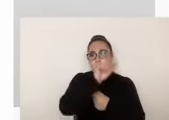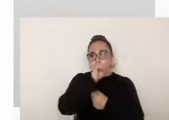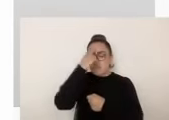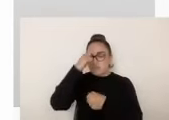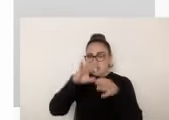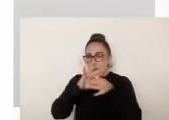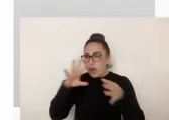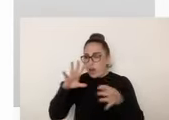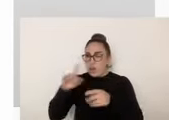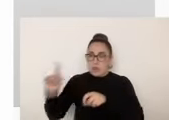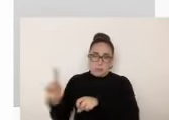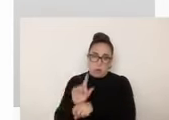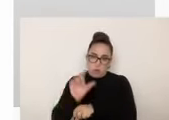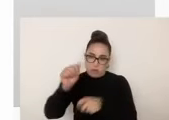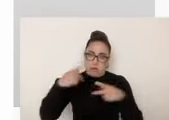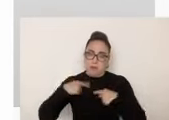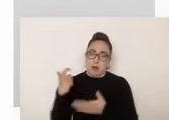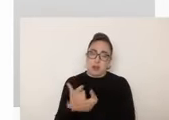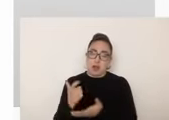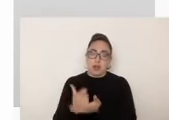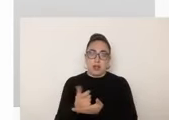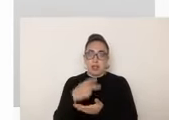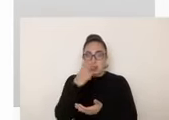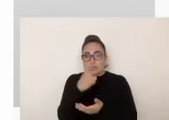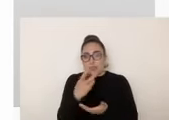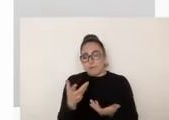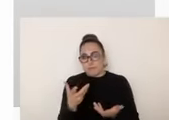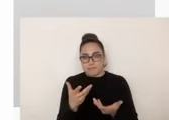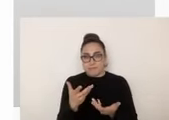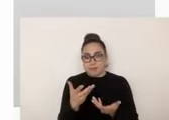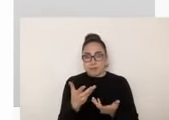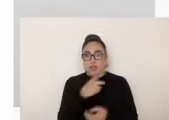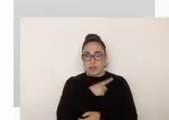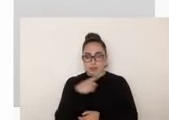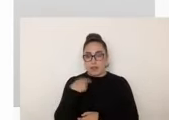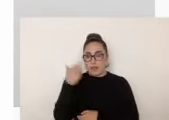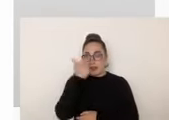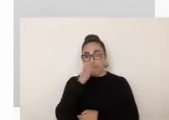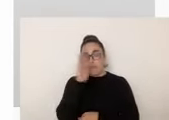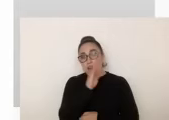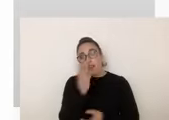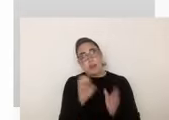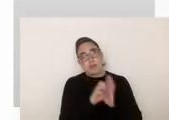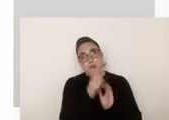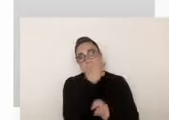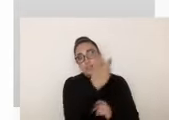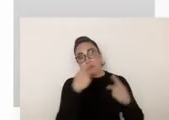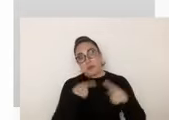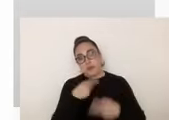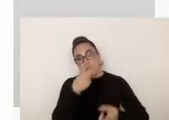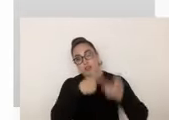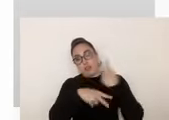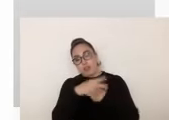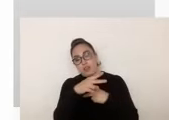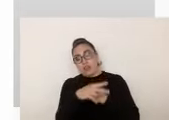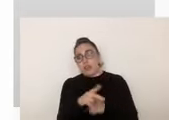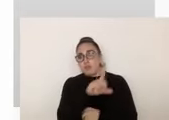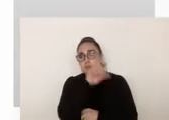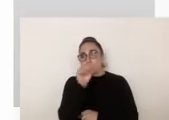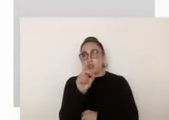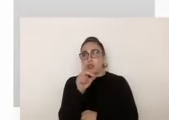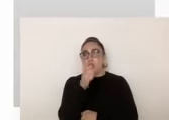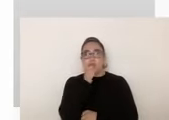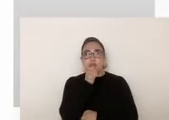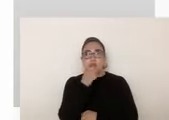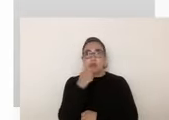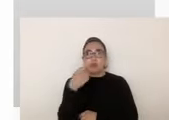éticos que manejamos en la actualidad, quizás en el pasado. Bien, pues cuando esa persona llega, a los 30 segundos, toca en la puerta un señor,